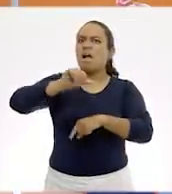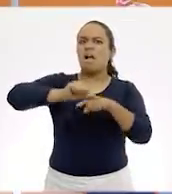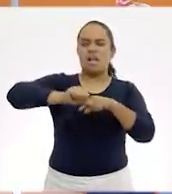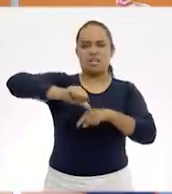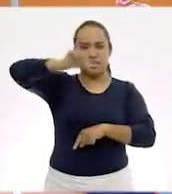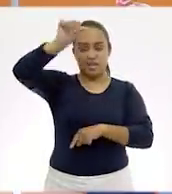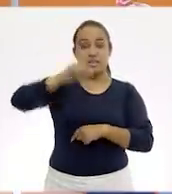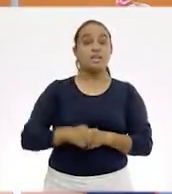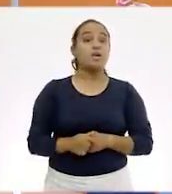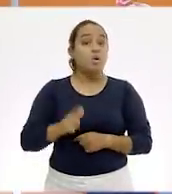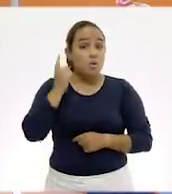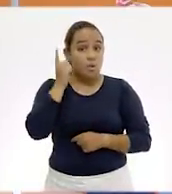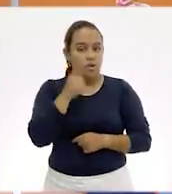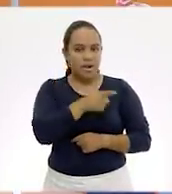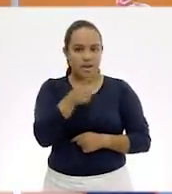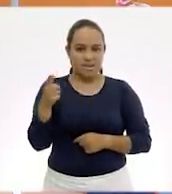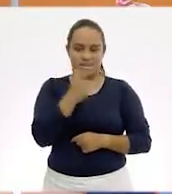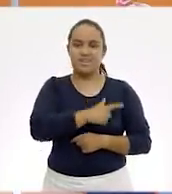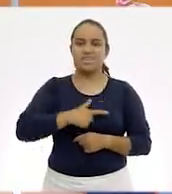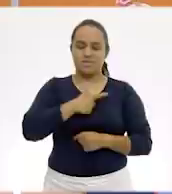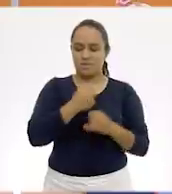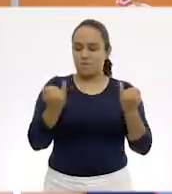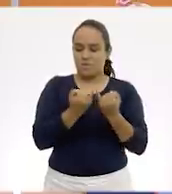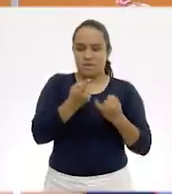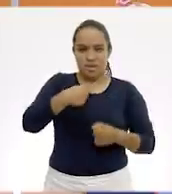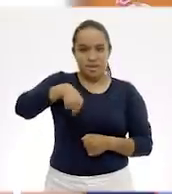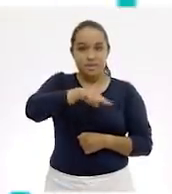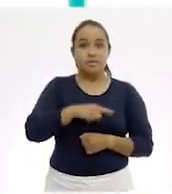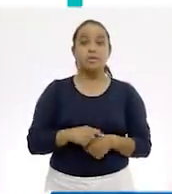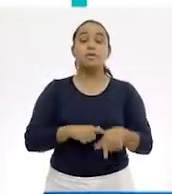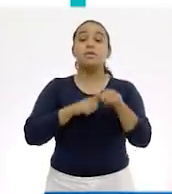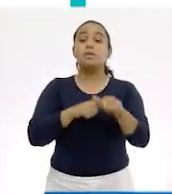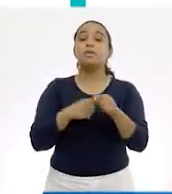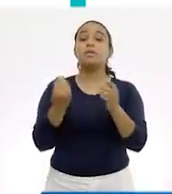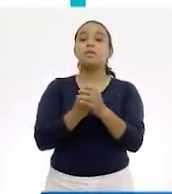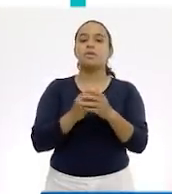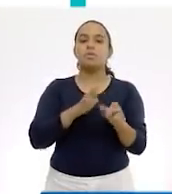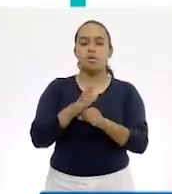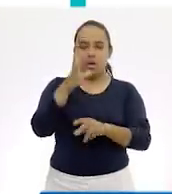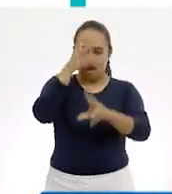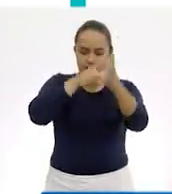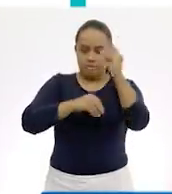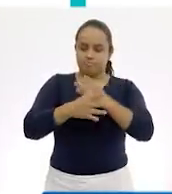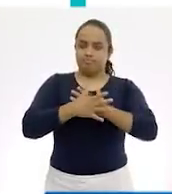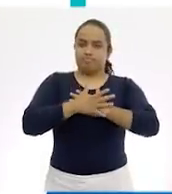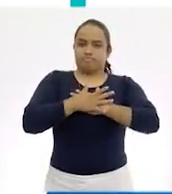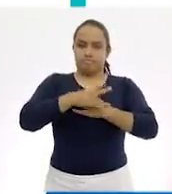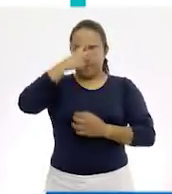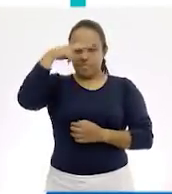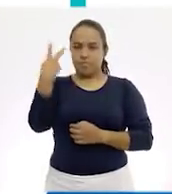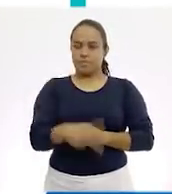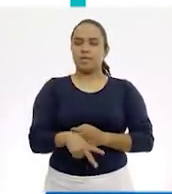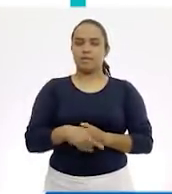altas. Espero lo hayan disfrutado tanto como nosotros. Continuamos con Aprendiendo a amar a México.